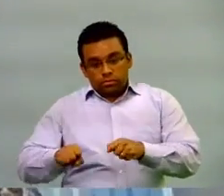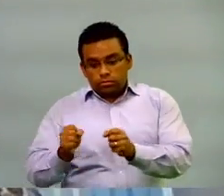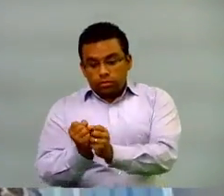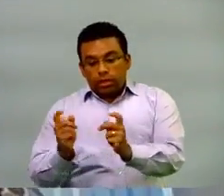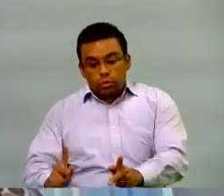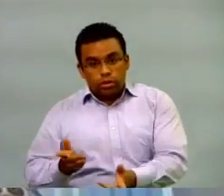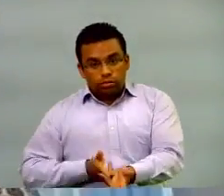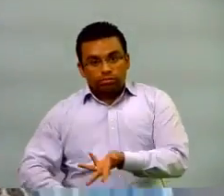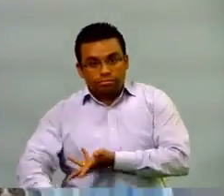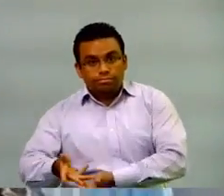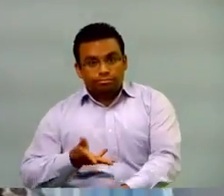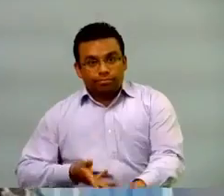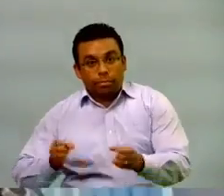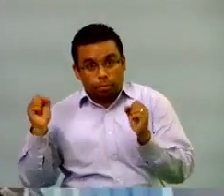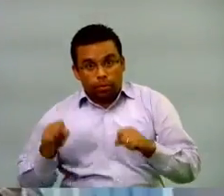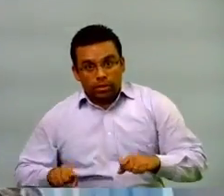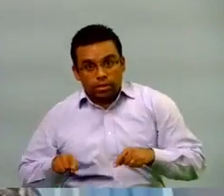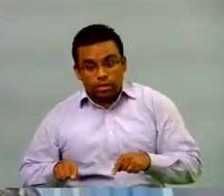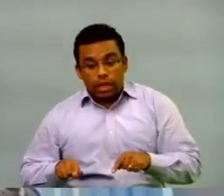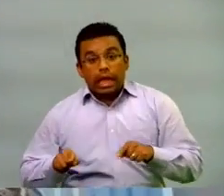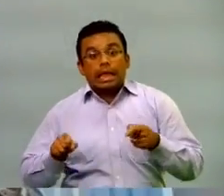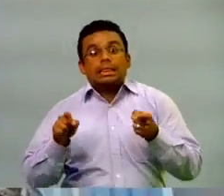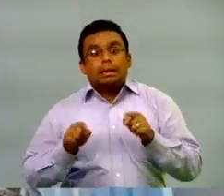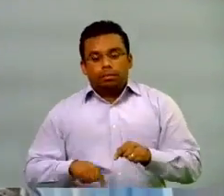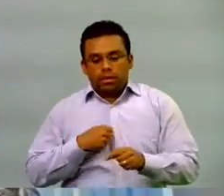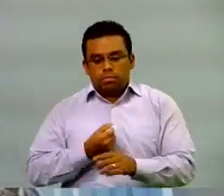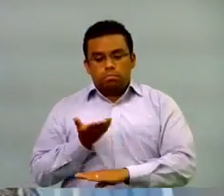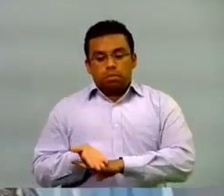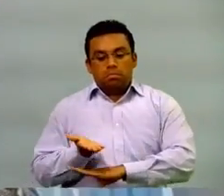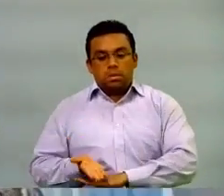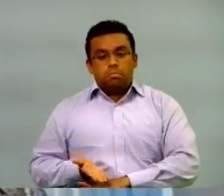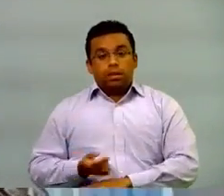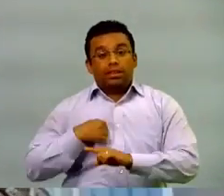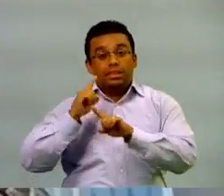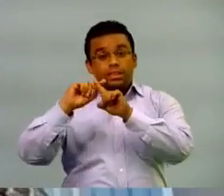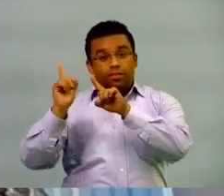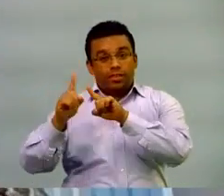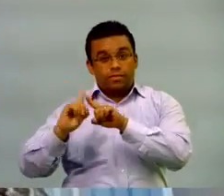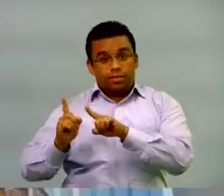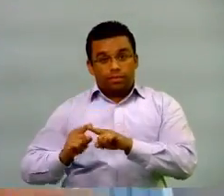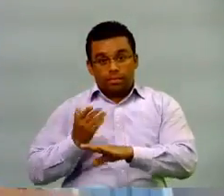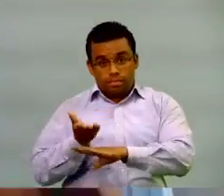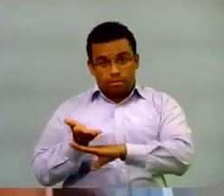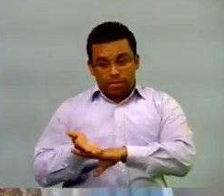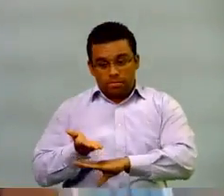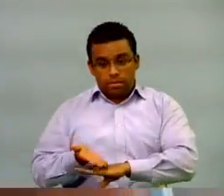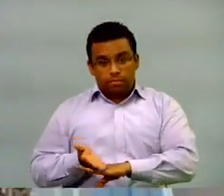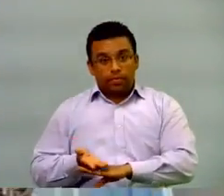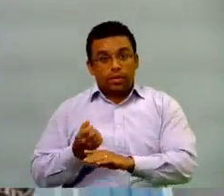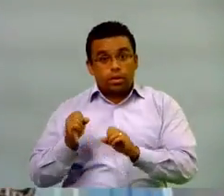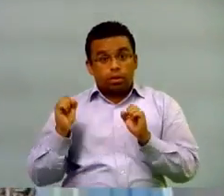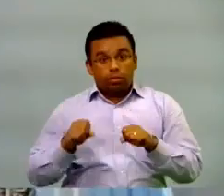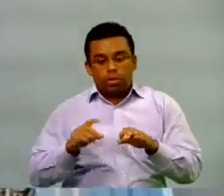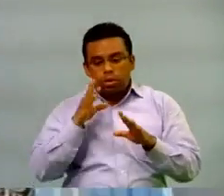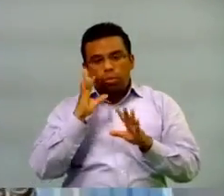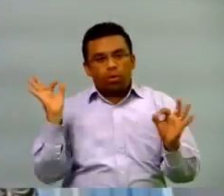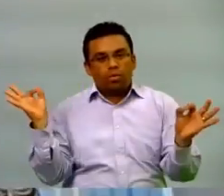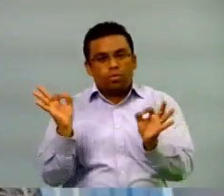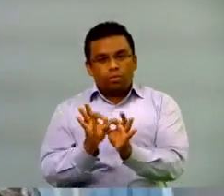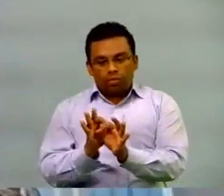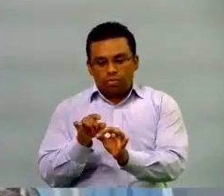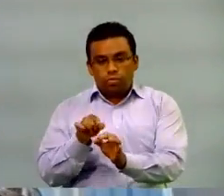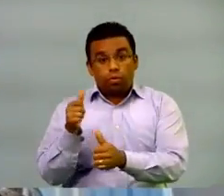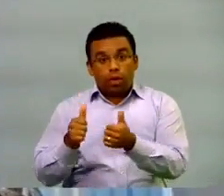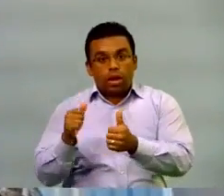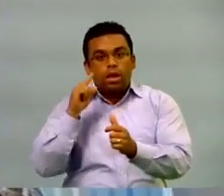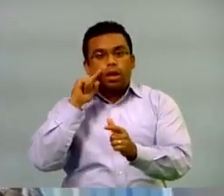y gestionar distintas iniciativas en las cuales participan con un foco en el